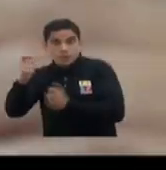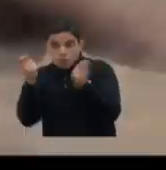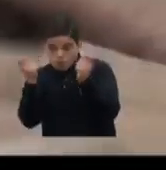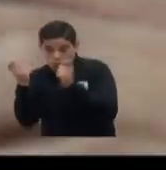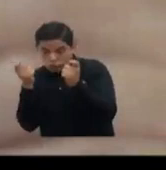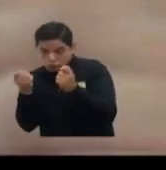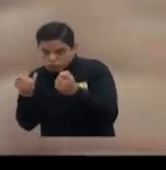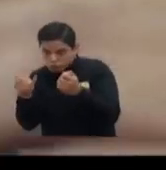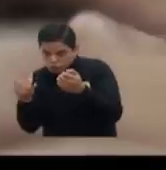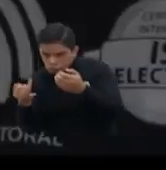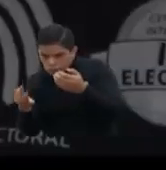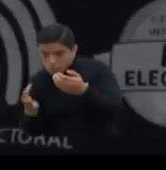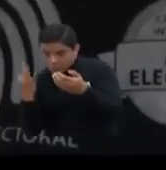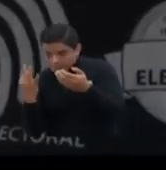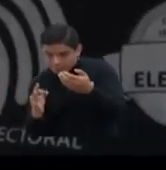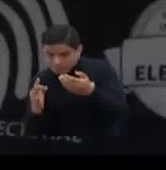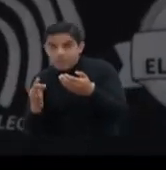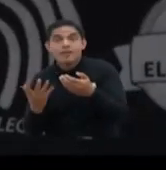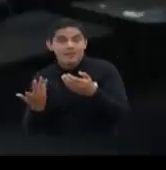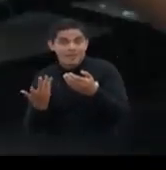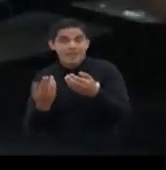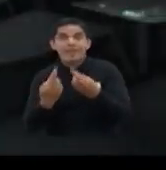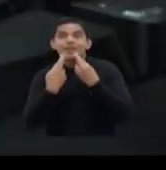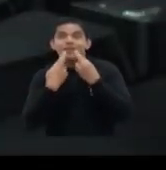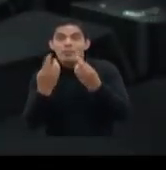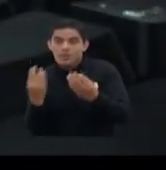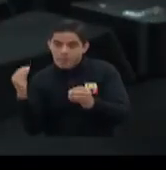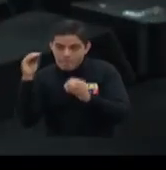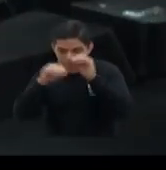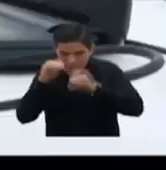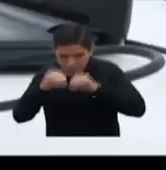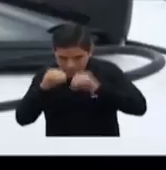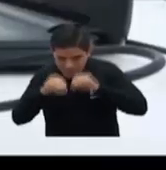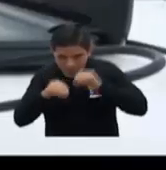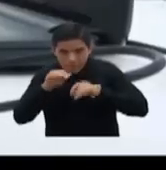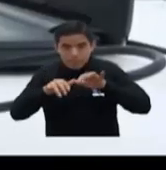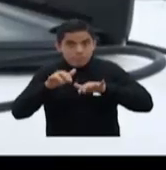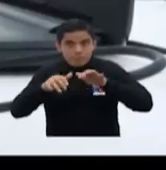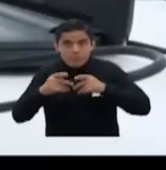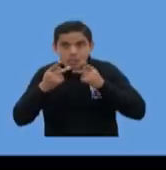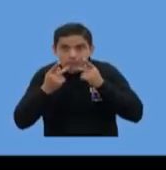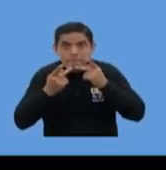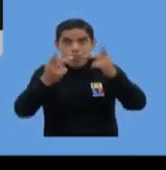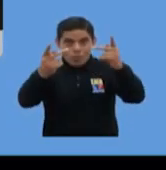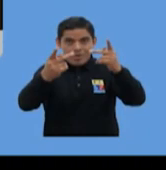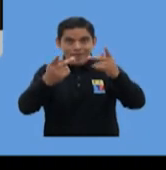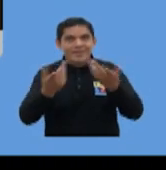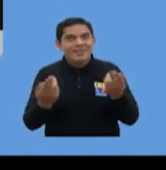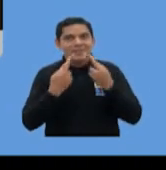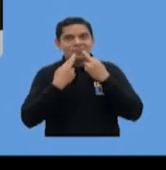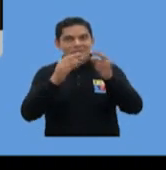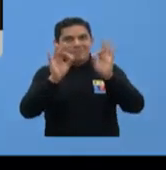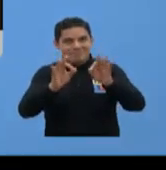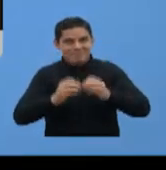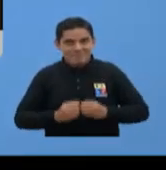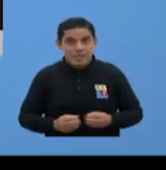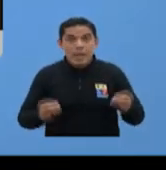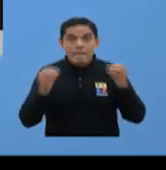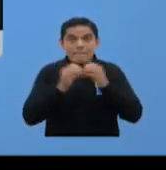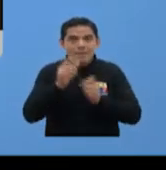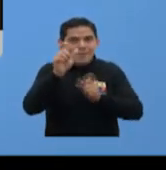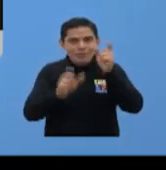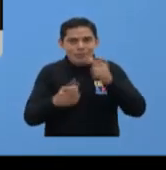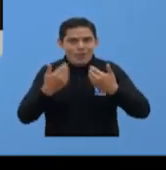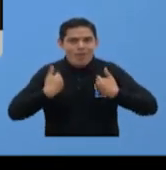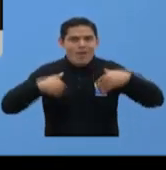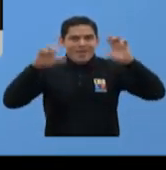realizados los controles de validación respectivos, los resultados electorales son alimentados a la base de datos a través del sistema de publicación y transmisión de resultados